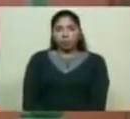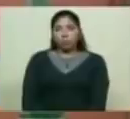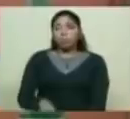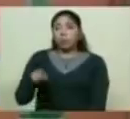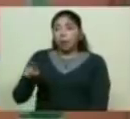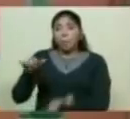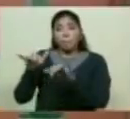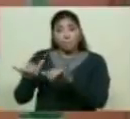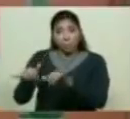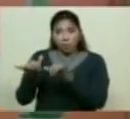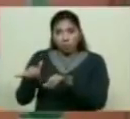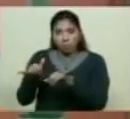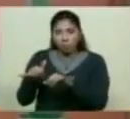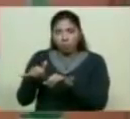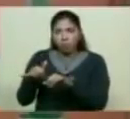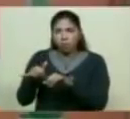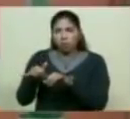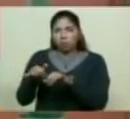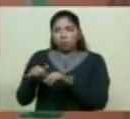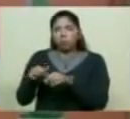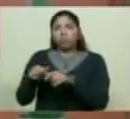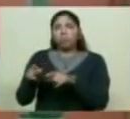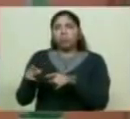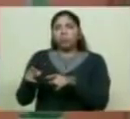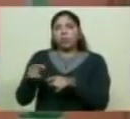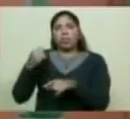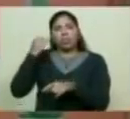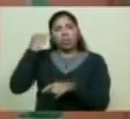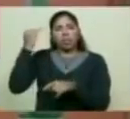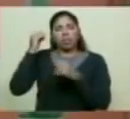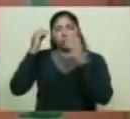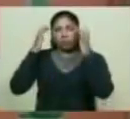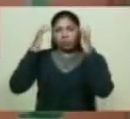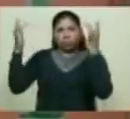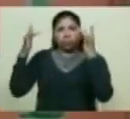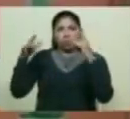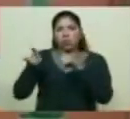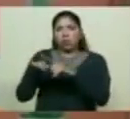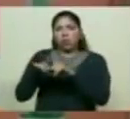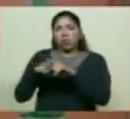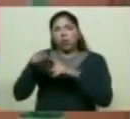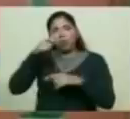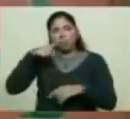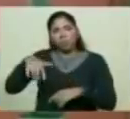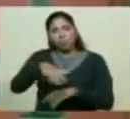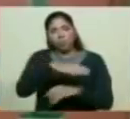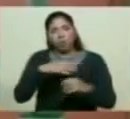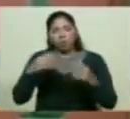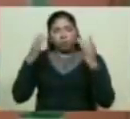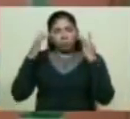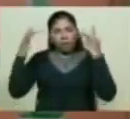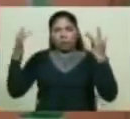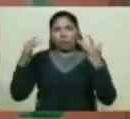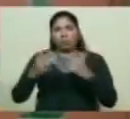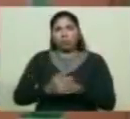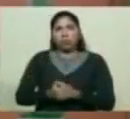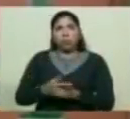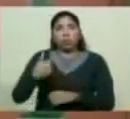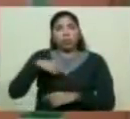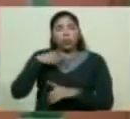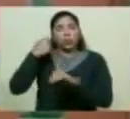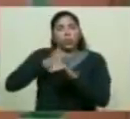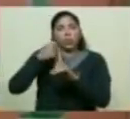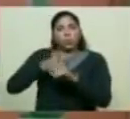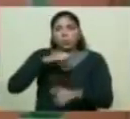es la que alimenta a nuestro pueblo hoy en día por eso cuando luchamos por preservar la herencia política